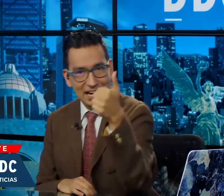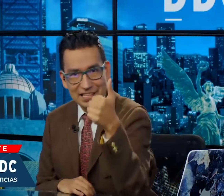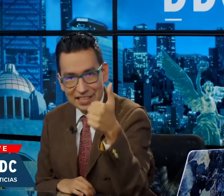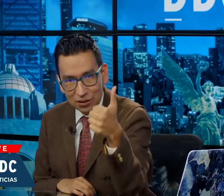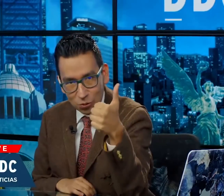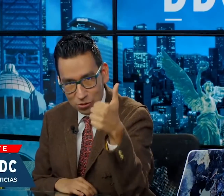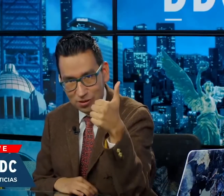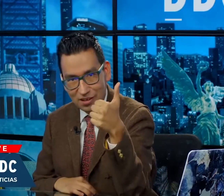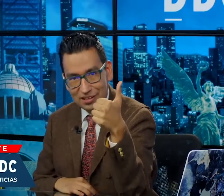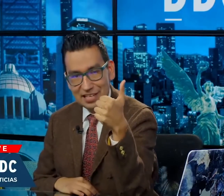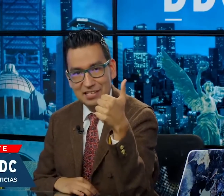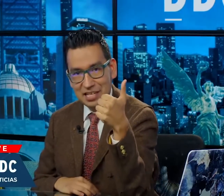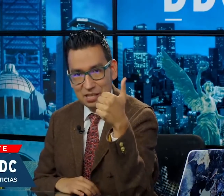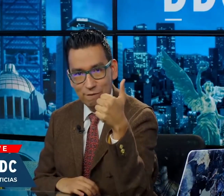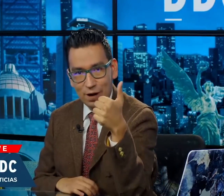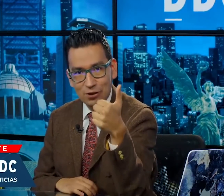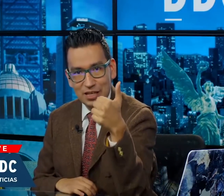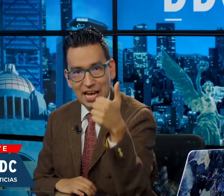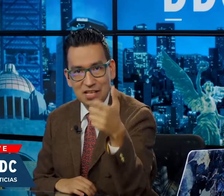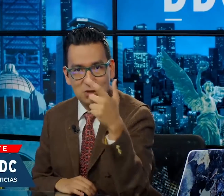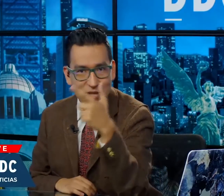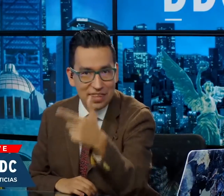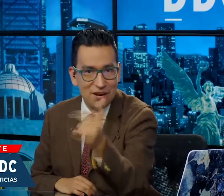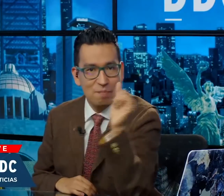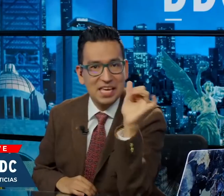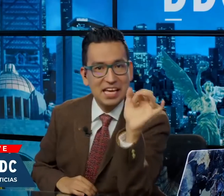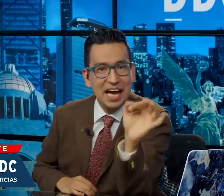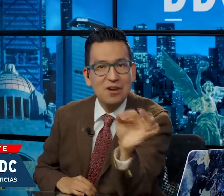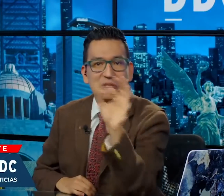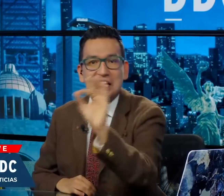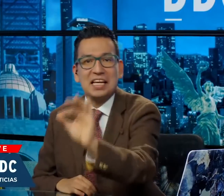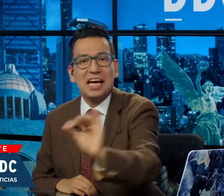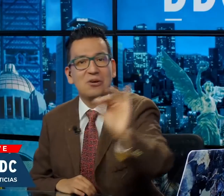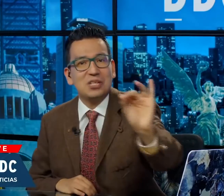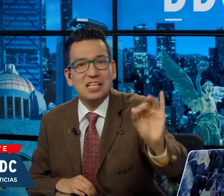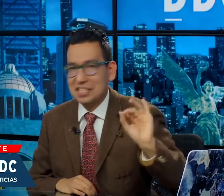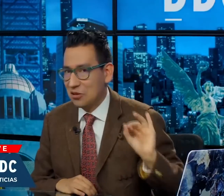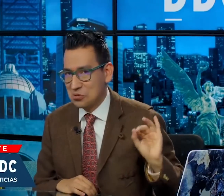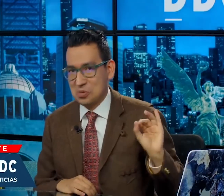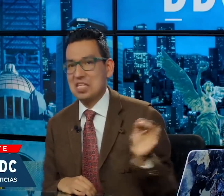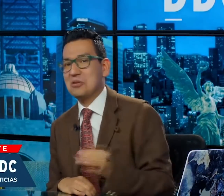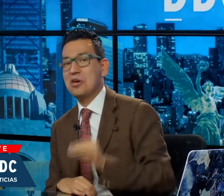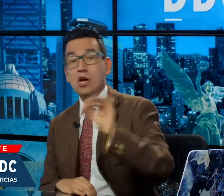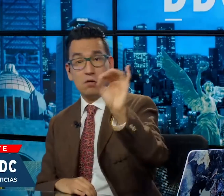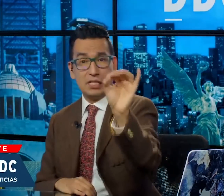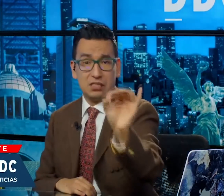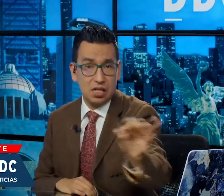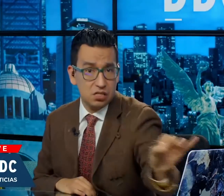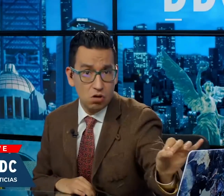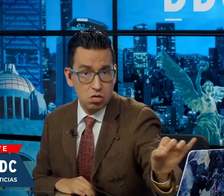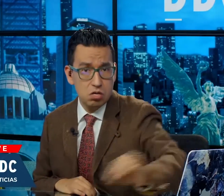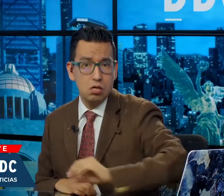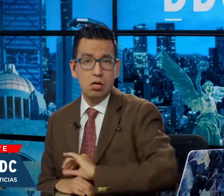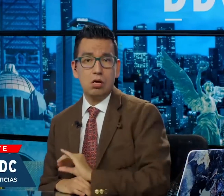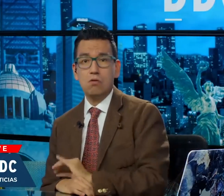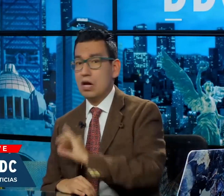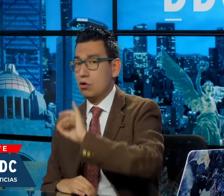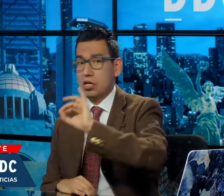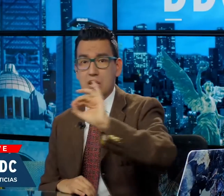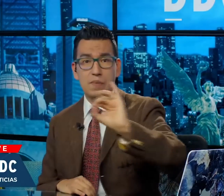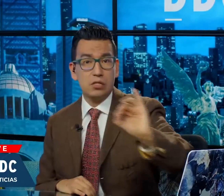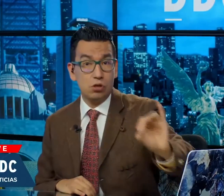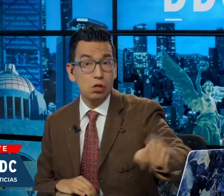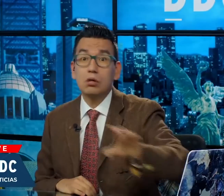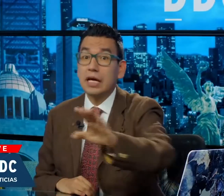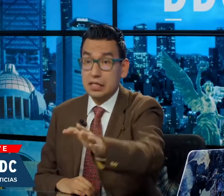¡Ojo! El estatus de Cienfuegos sería ciudadano mexicano sin cargos en Estados Unidos. No es extradición, no